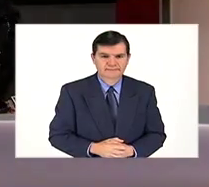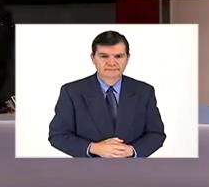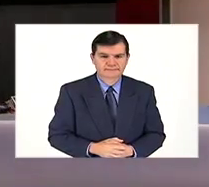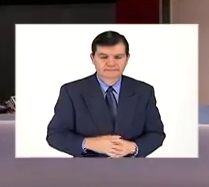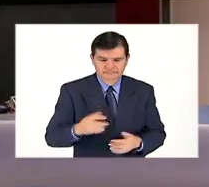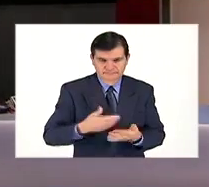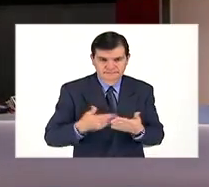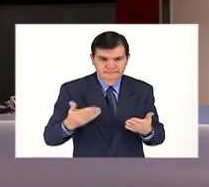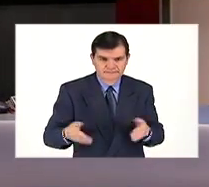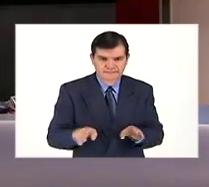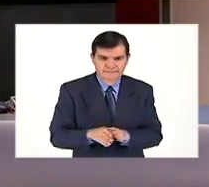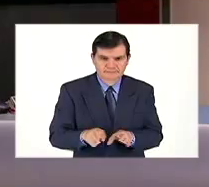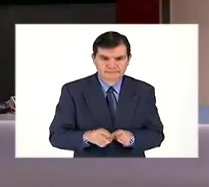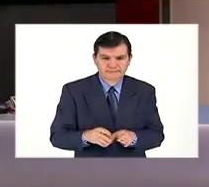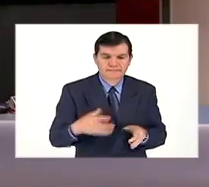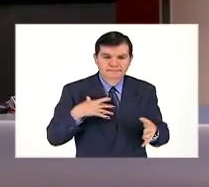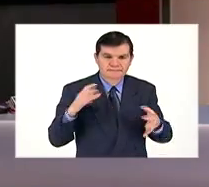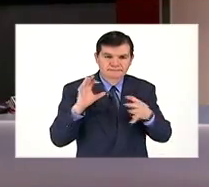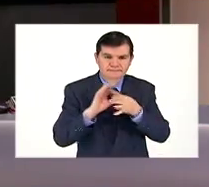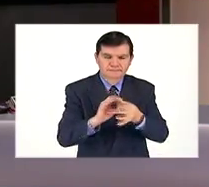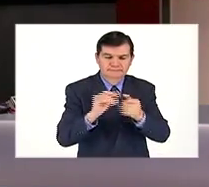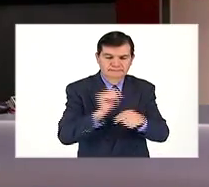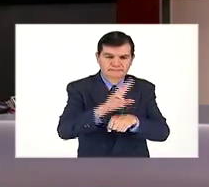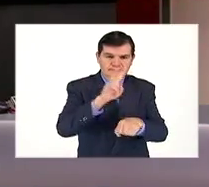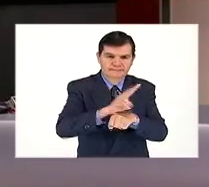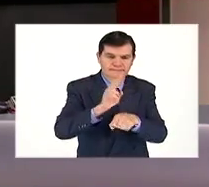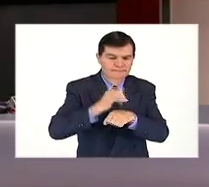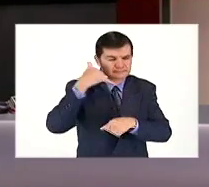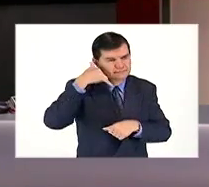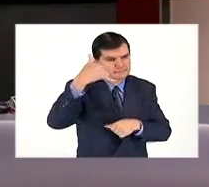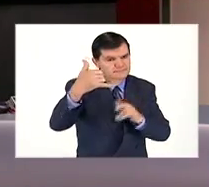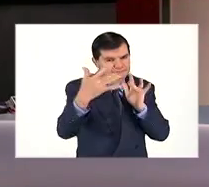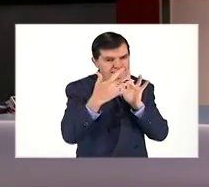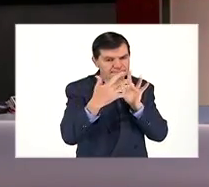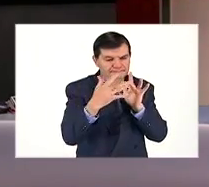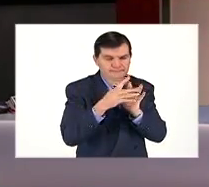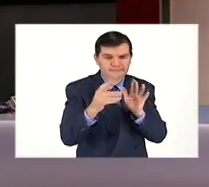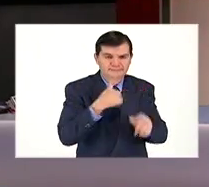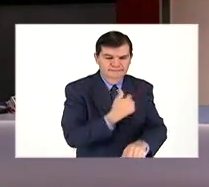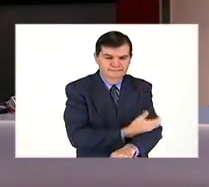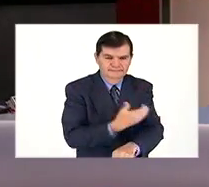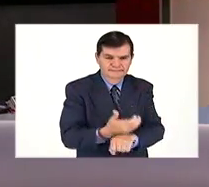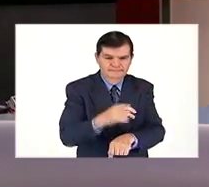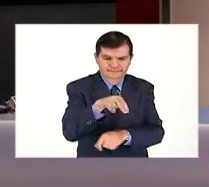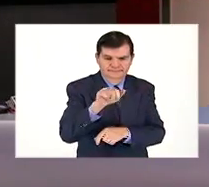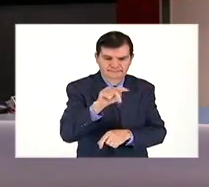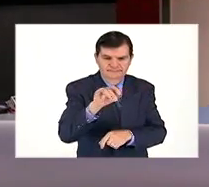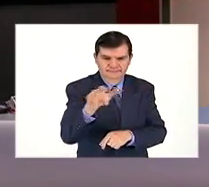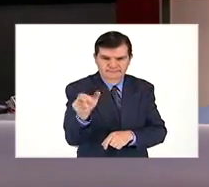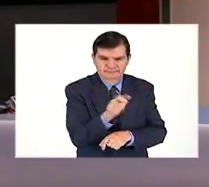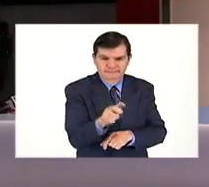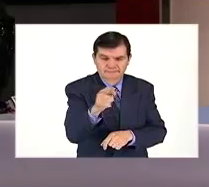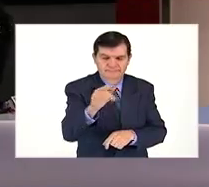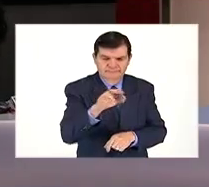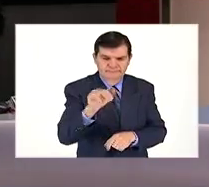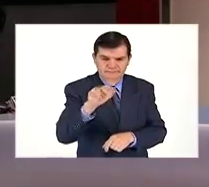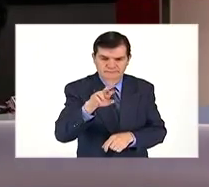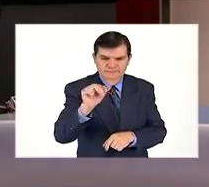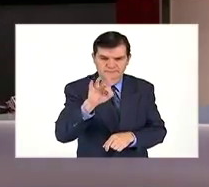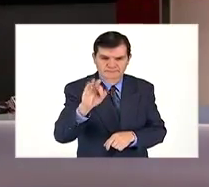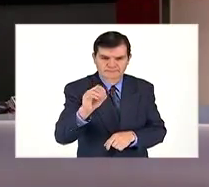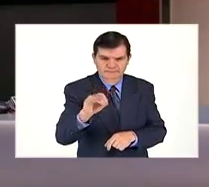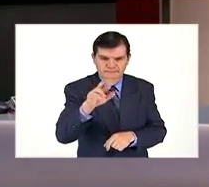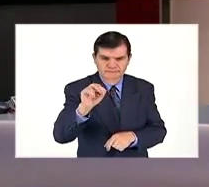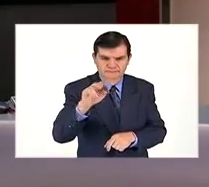Y nos vamos en este momento a enlazar hasta Venezuela con nuestro compañero periodista corresponsal de Notimex, Rodolfo Rivera. Rodolfo, qué